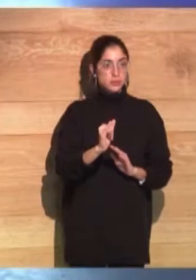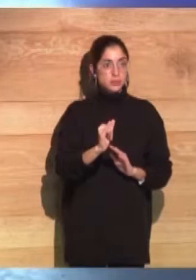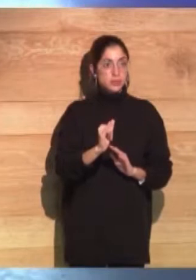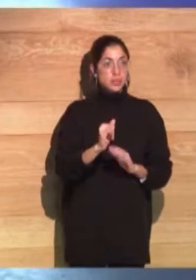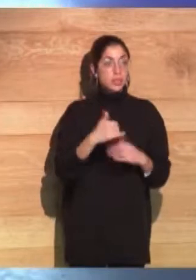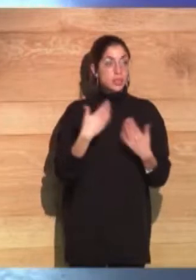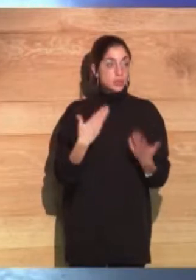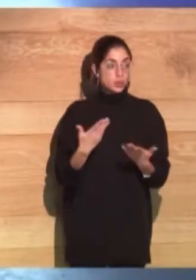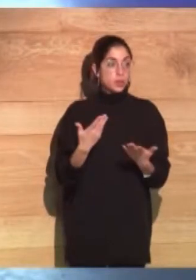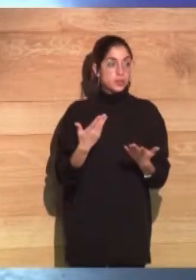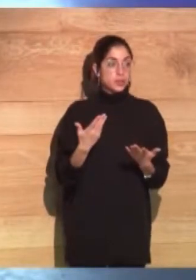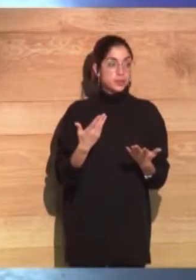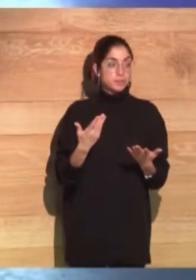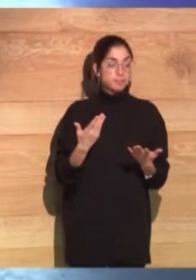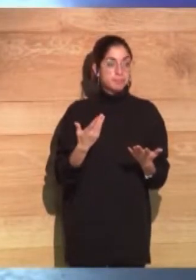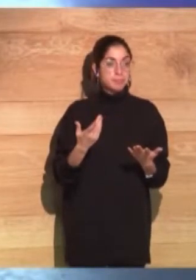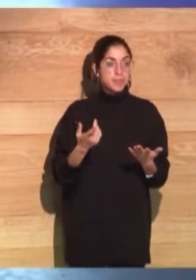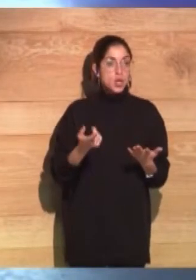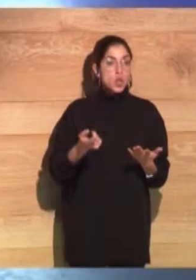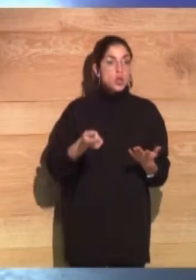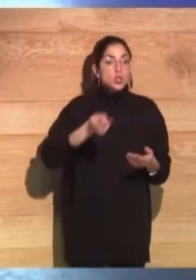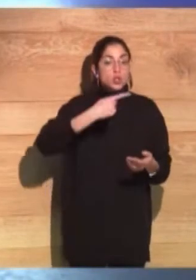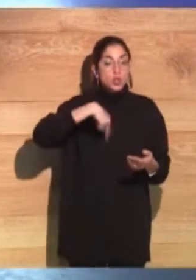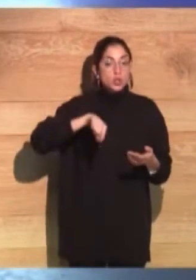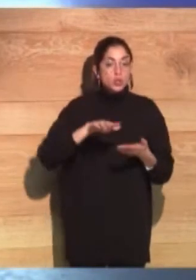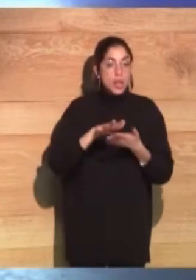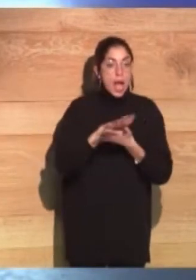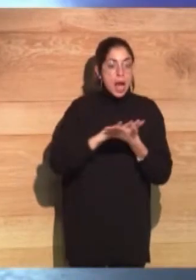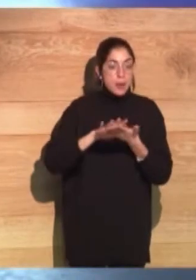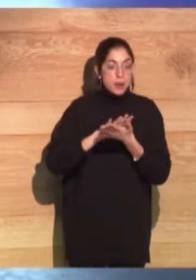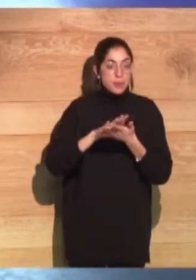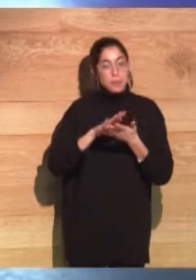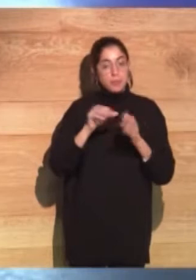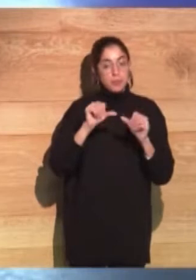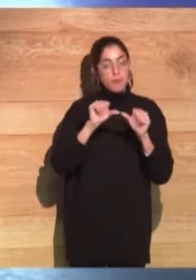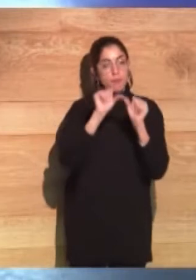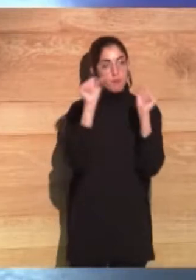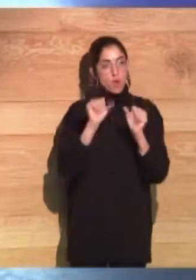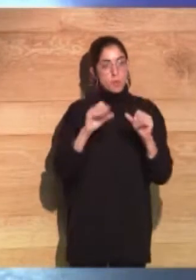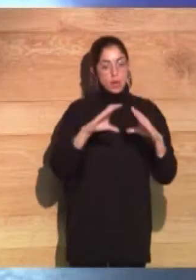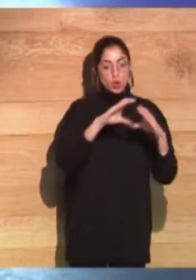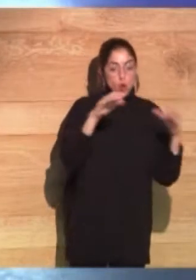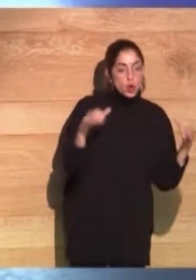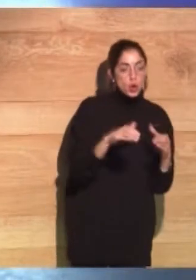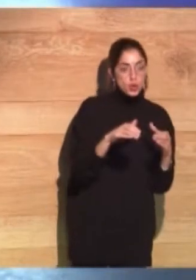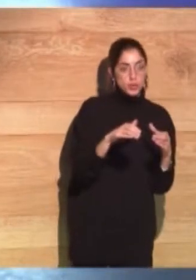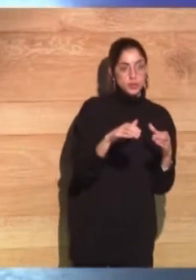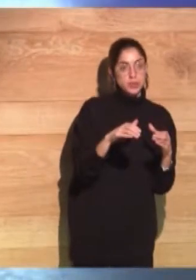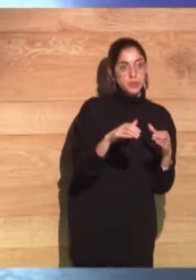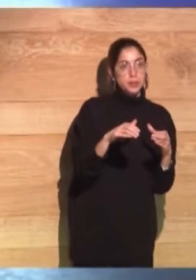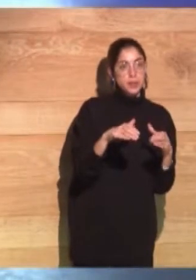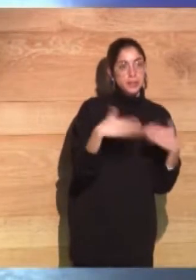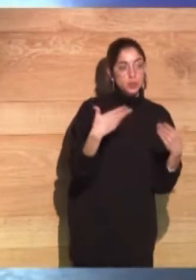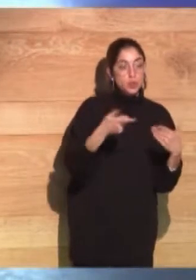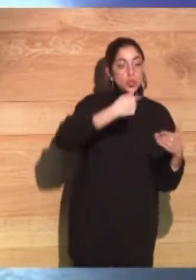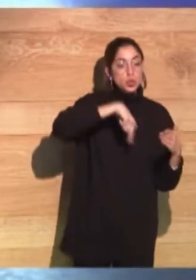Y solamente podemos hablar de forma colectiva, en la medida de lo posible, y